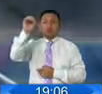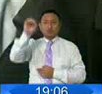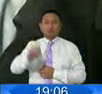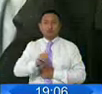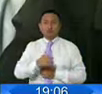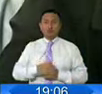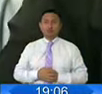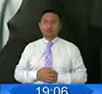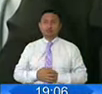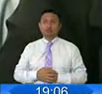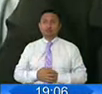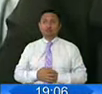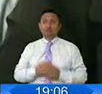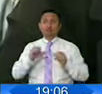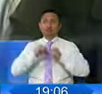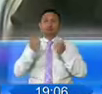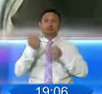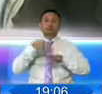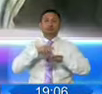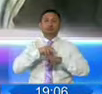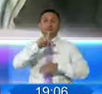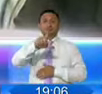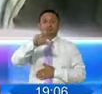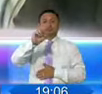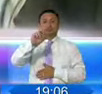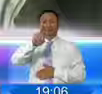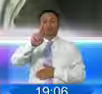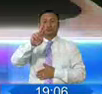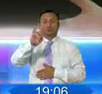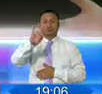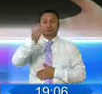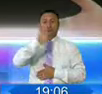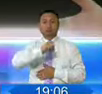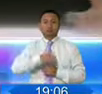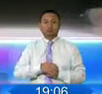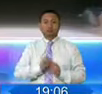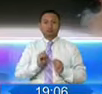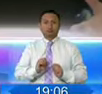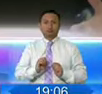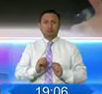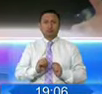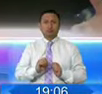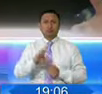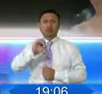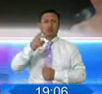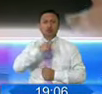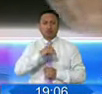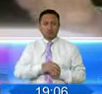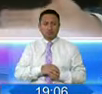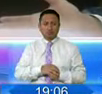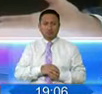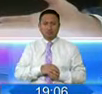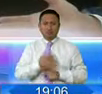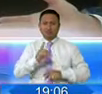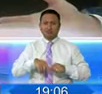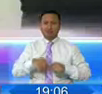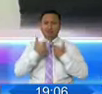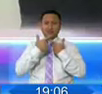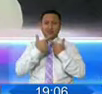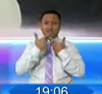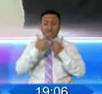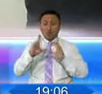67% de los casos. De su parte, la asambleísta Lourdes Cuesta manifestó que el abuso que pudo ejercer Ochoa coartó la libertad de expresión.